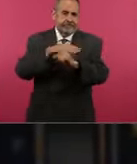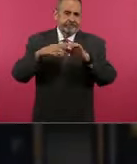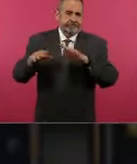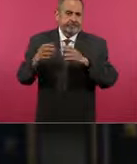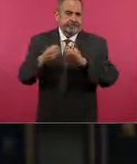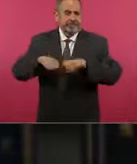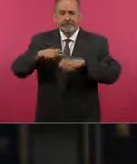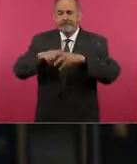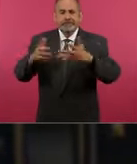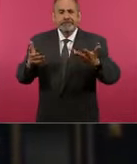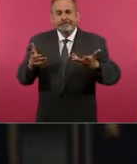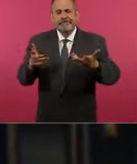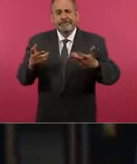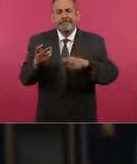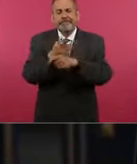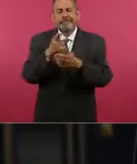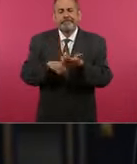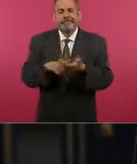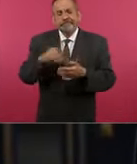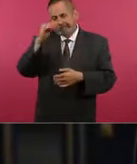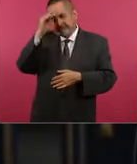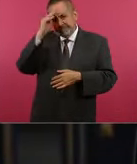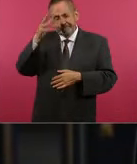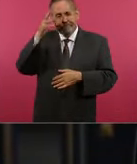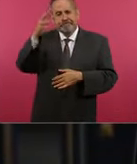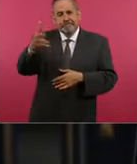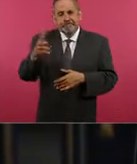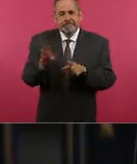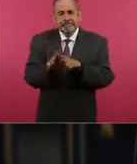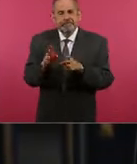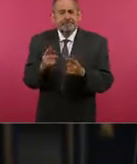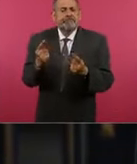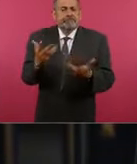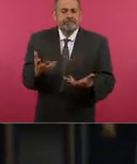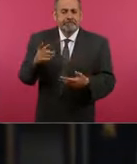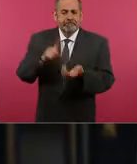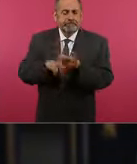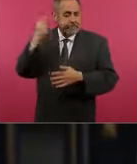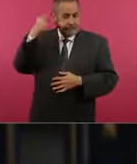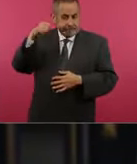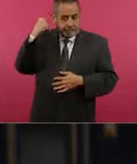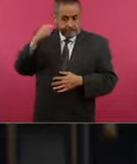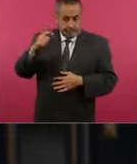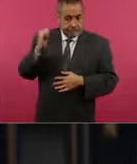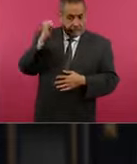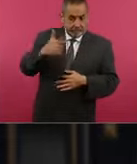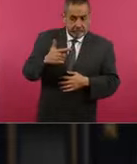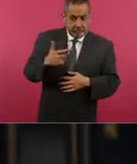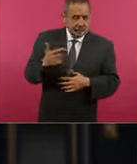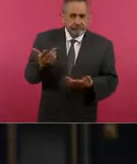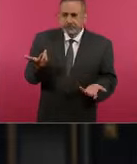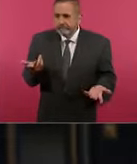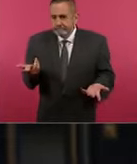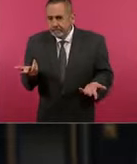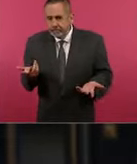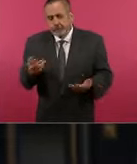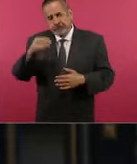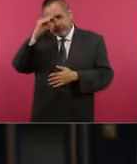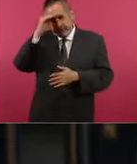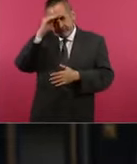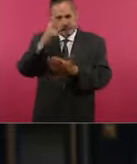sociedad común. ¿Qué se tiene pensado para hacer en este caso en Tabasco, algún tipo de empleo, considerando que